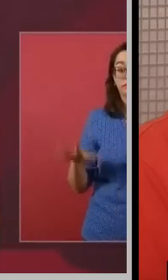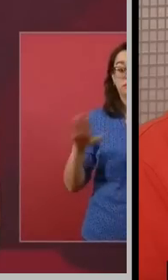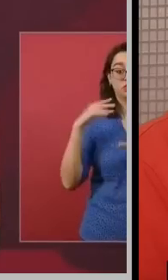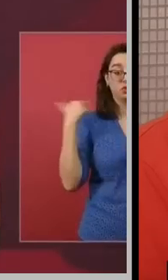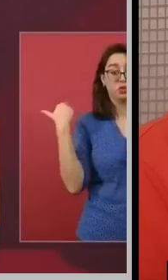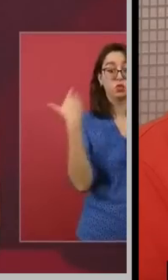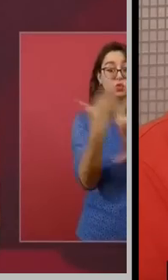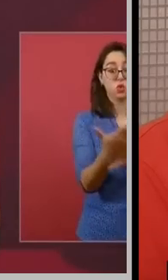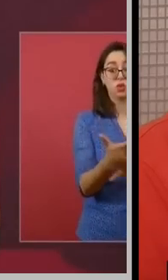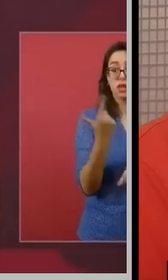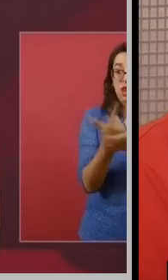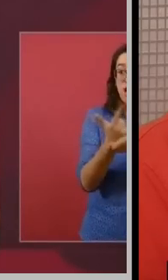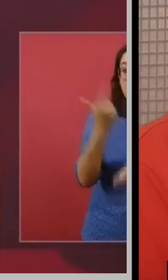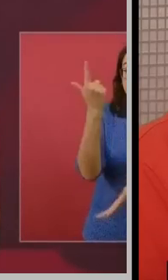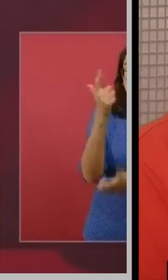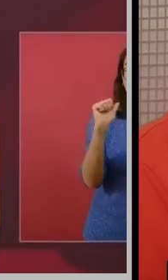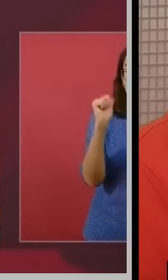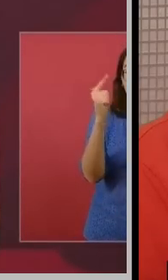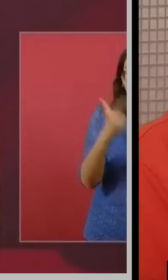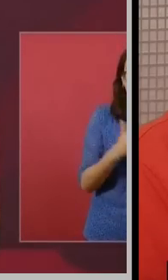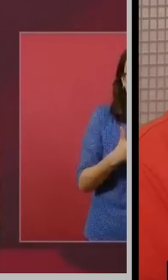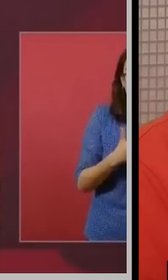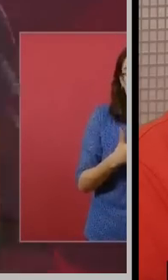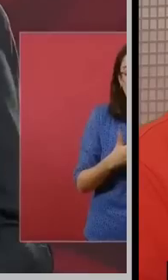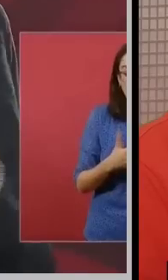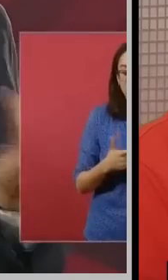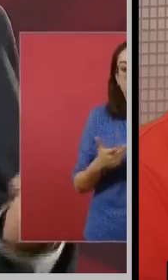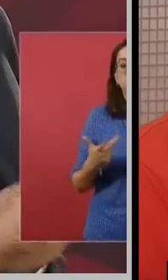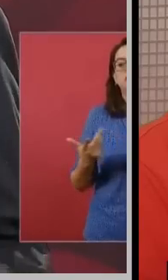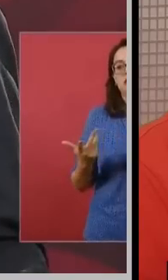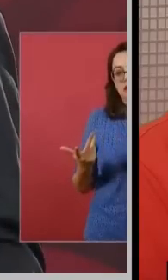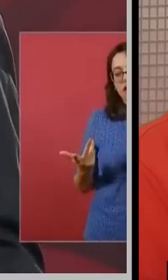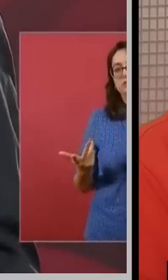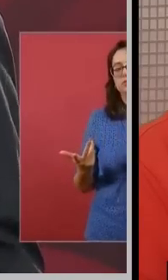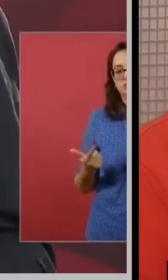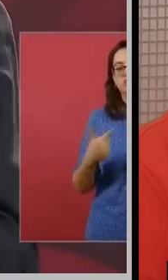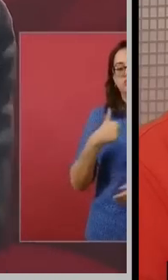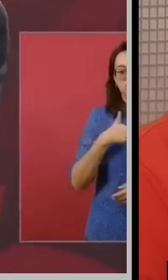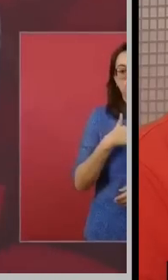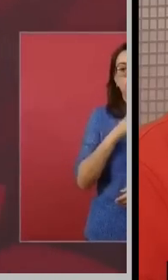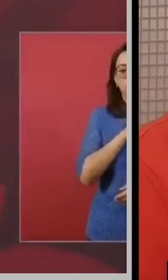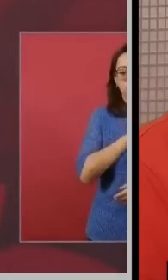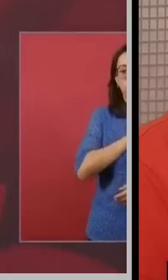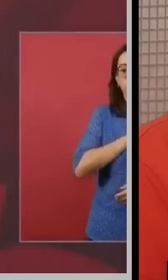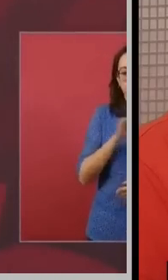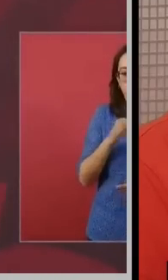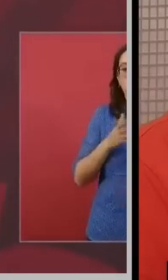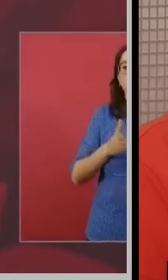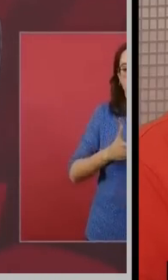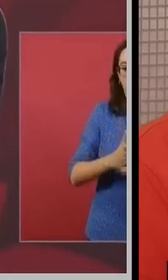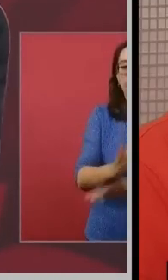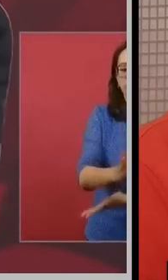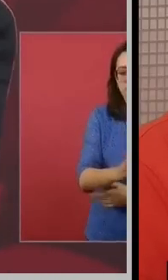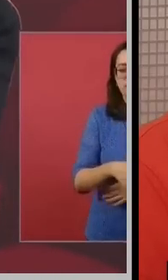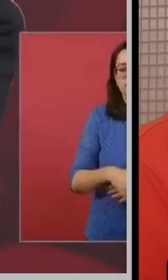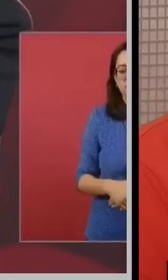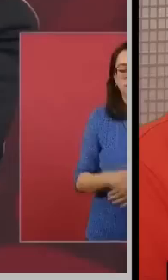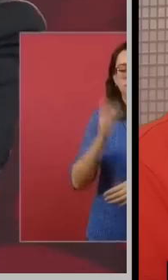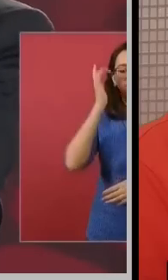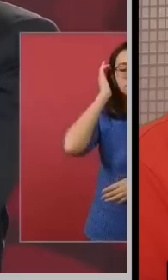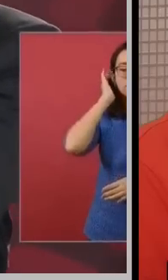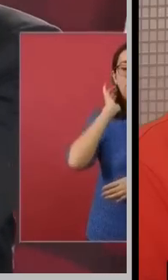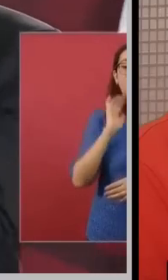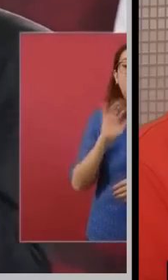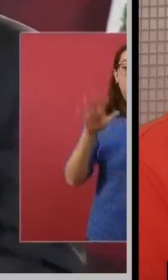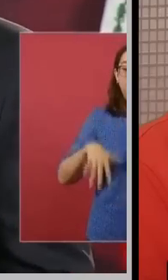en su conjunto una afectación grave Por qué nos metemos a veces a señalar